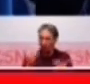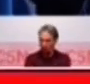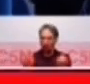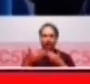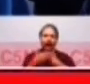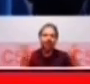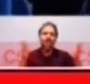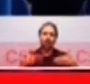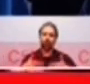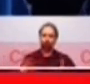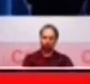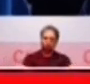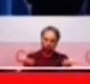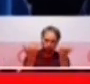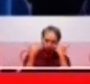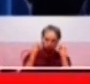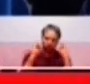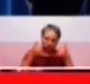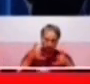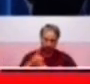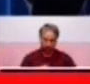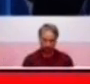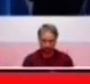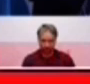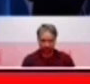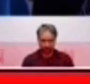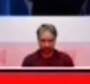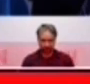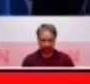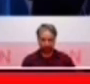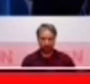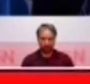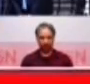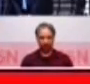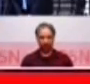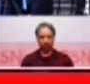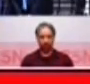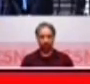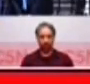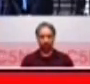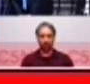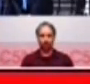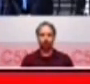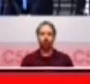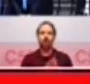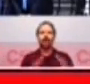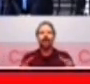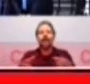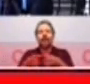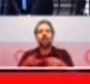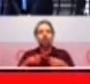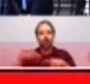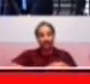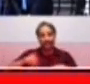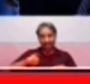sé no sé cuánta credibilidad tienen que el propio voto les da un cheque en blanco y no no es solamente cuestiones laborales no sino lo que tiene que ver